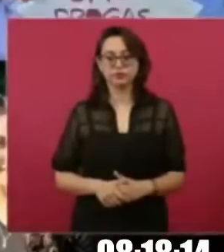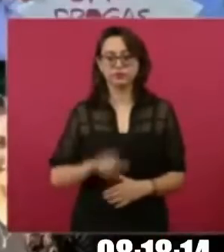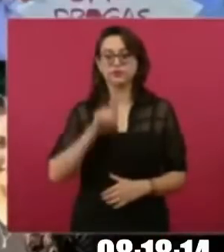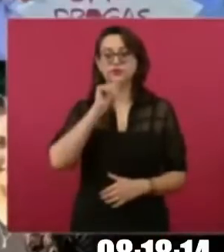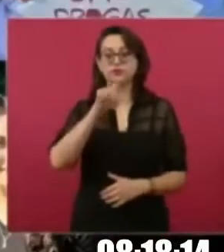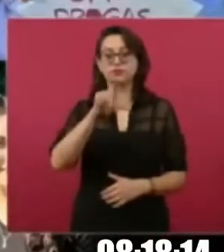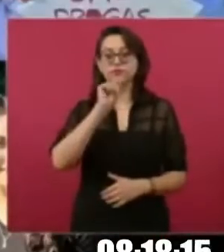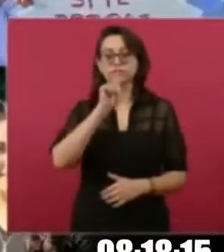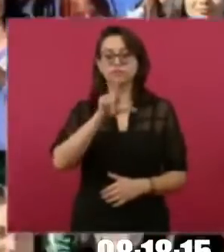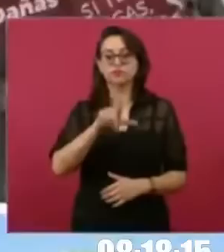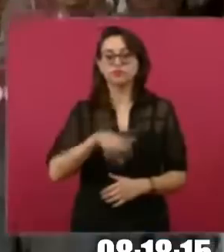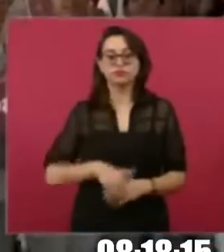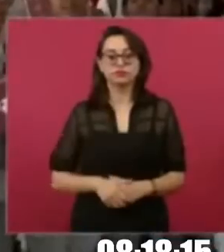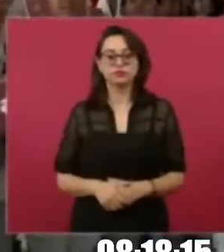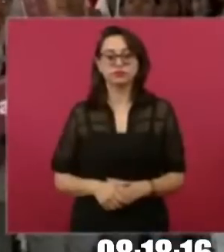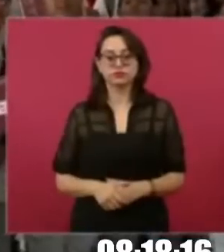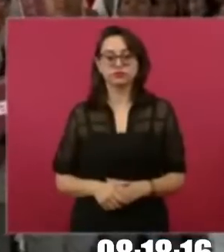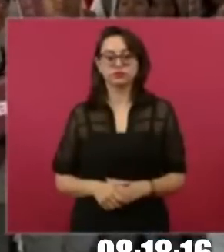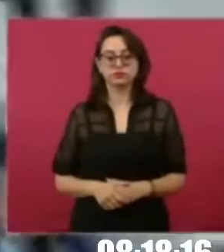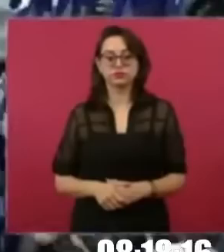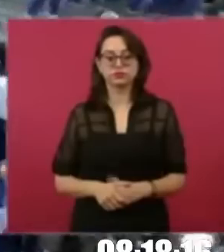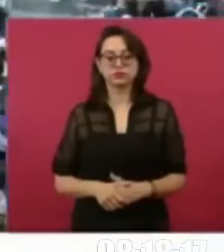Jalisco Michoacán